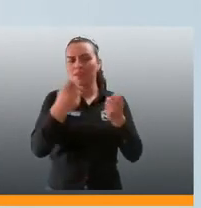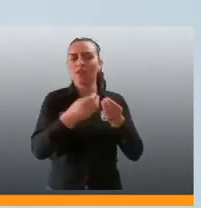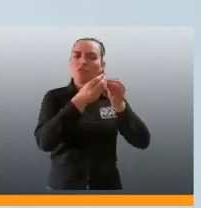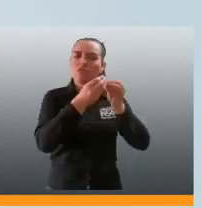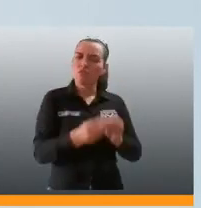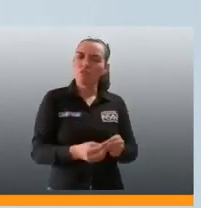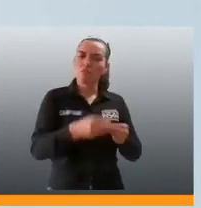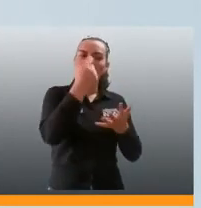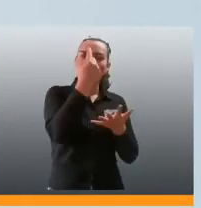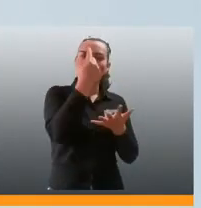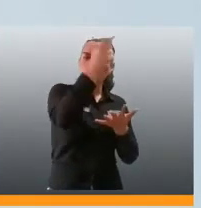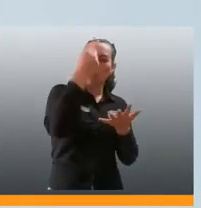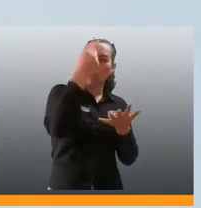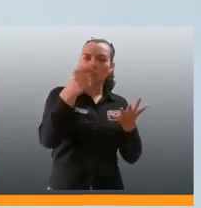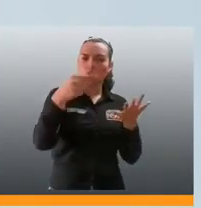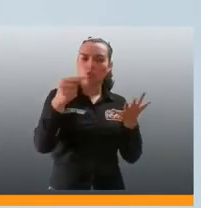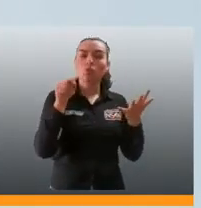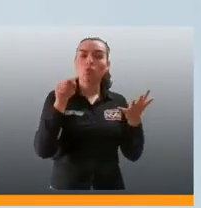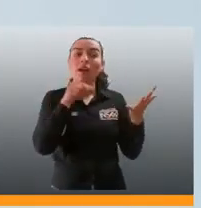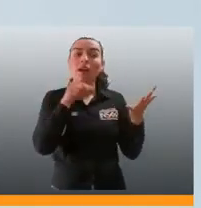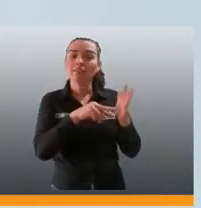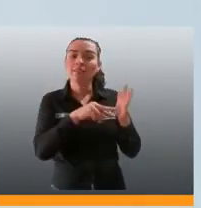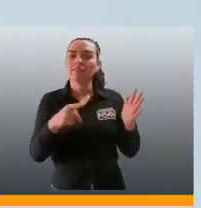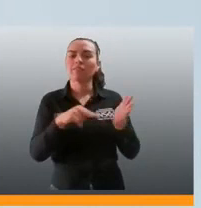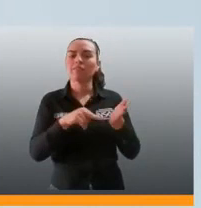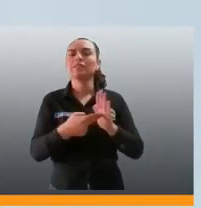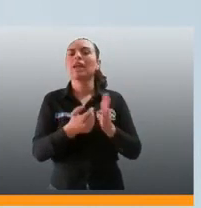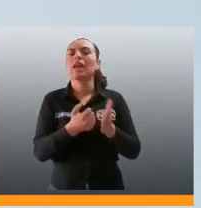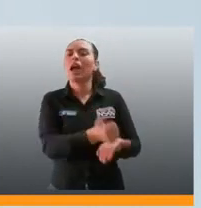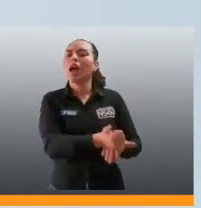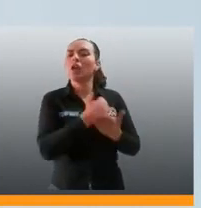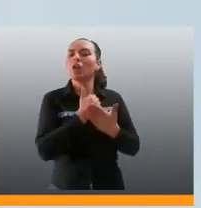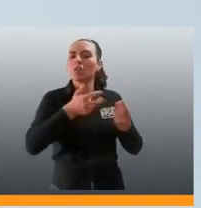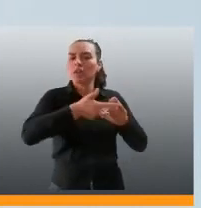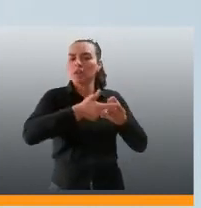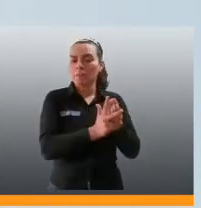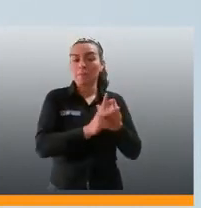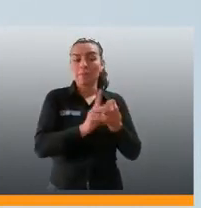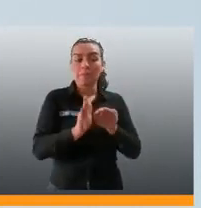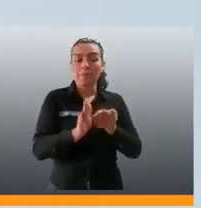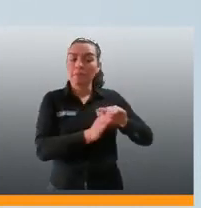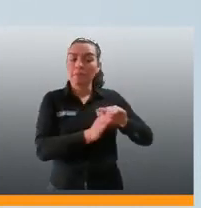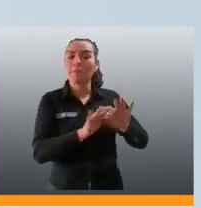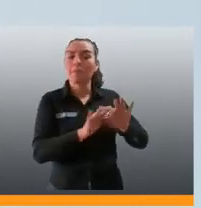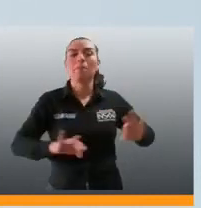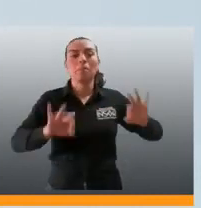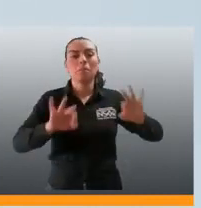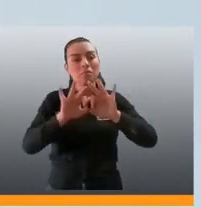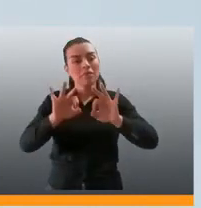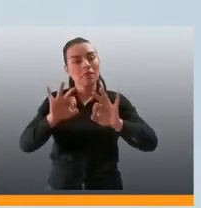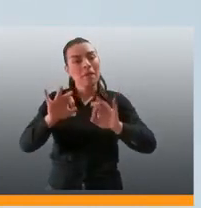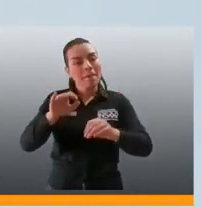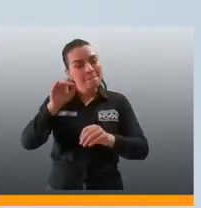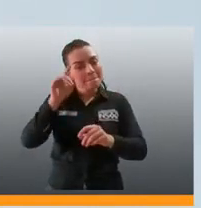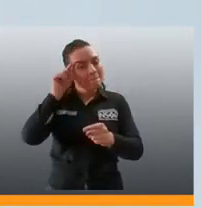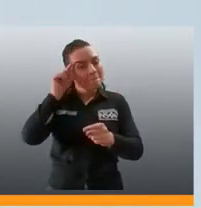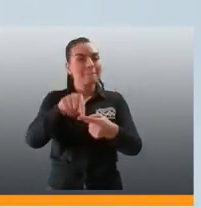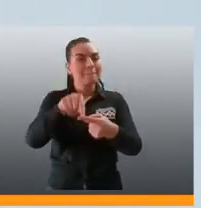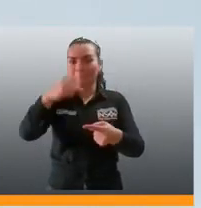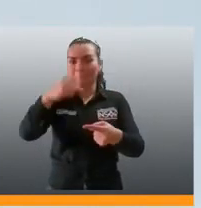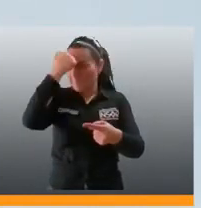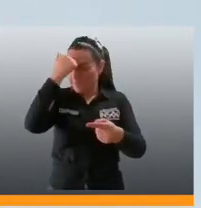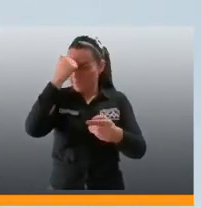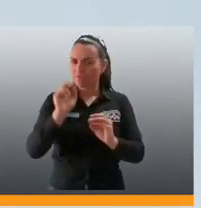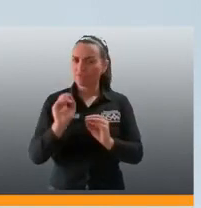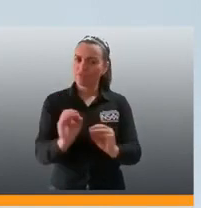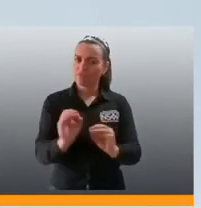medio y no el fin, y lo que nos debe importar es ese enfoque pedagógico y didáctico que le demos a las actividades que vamos a desarrollar con los